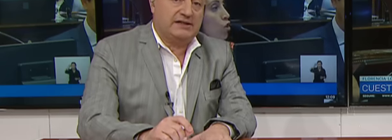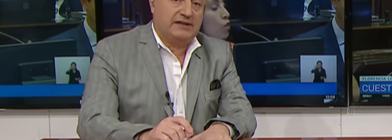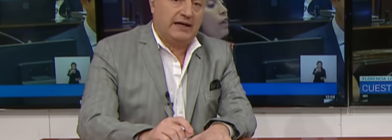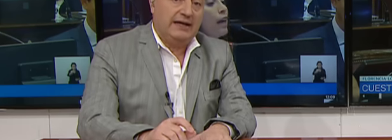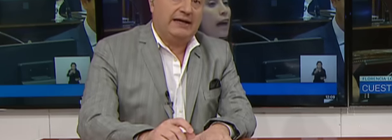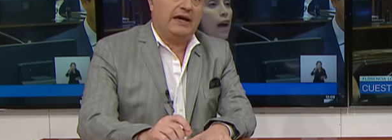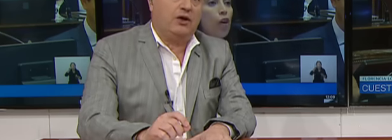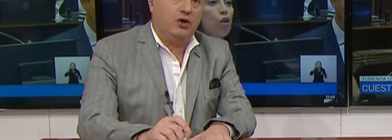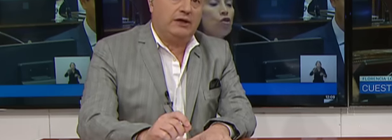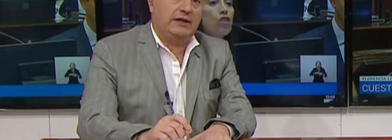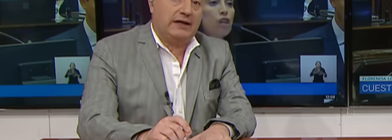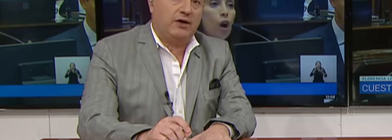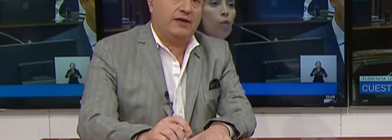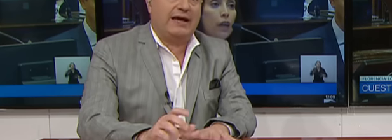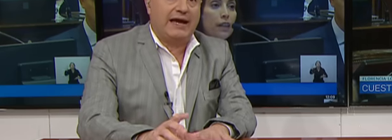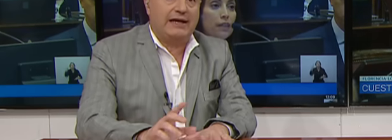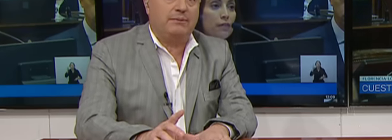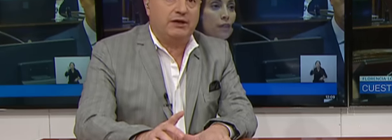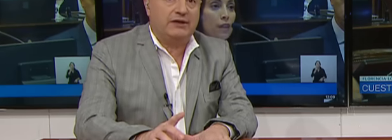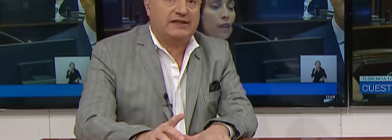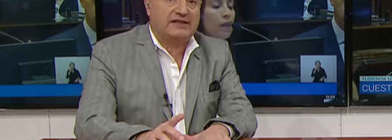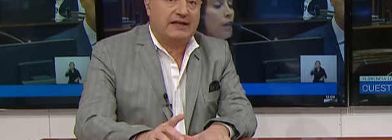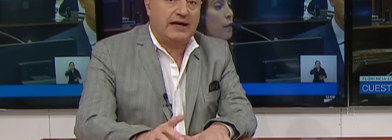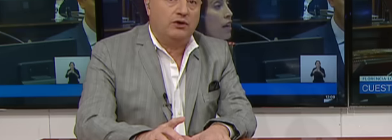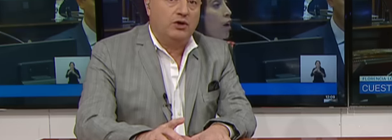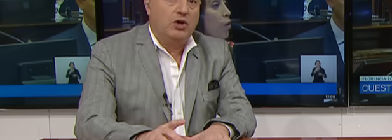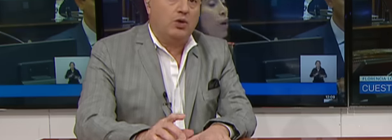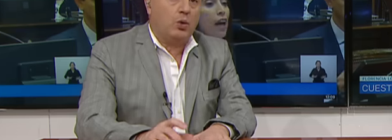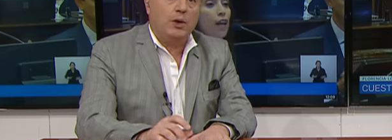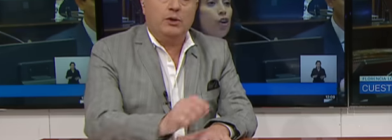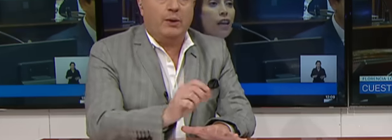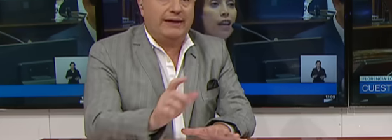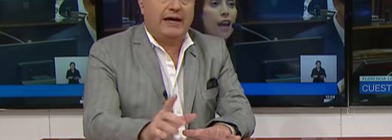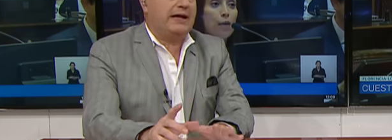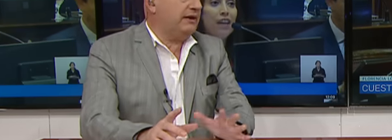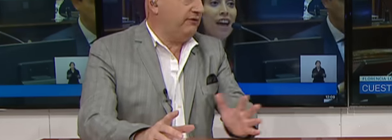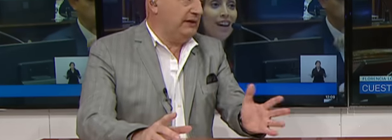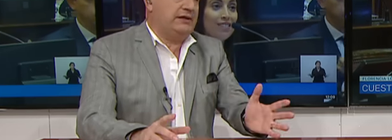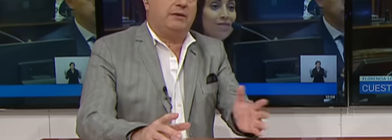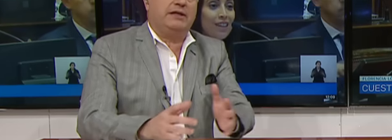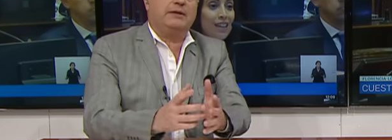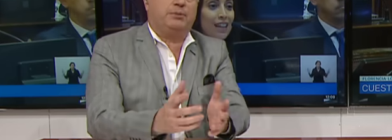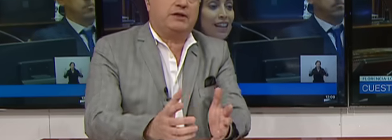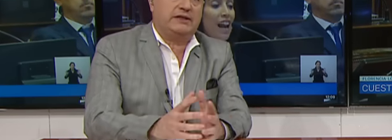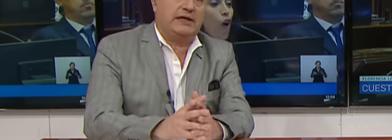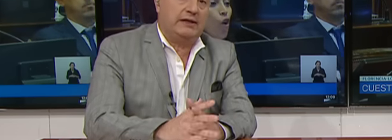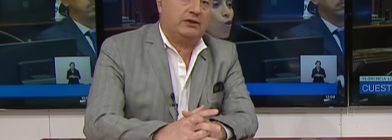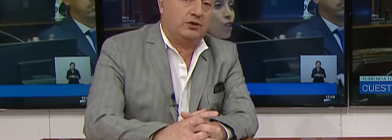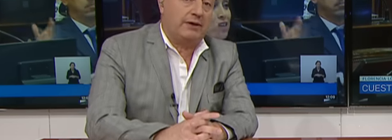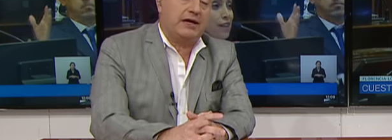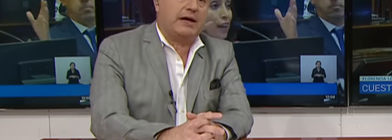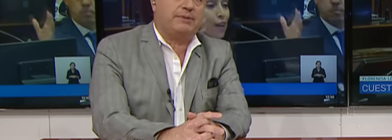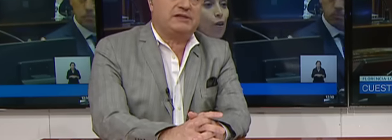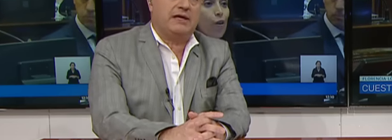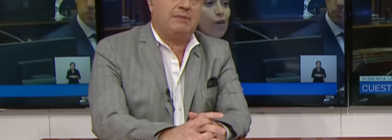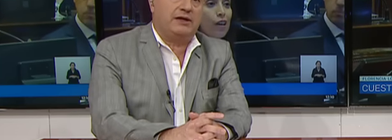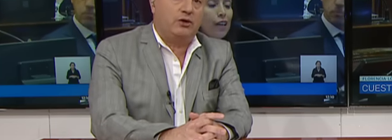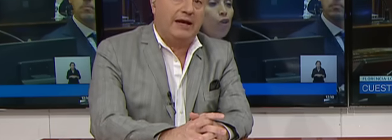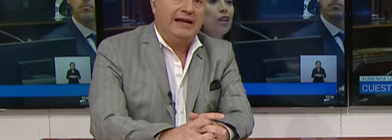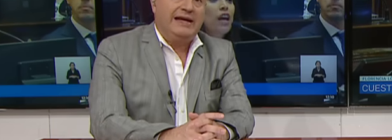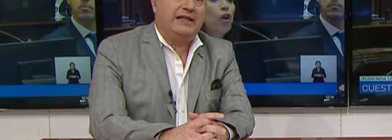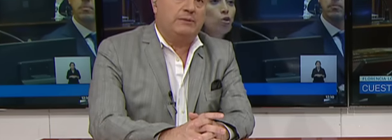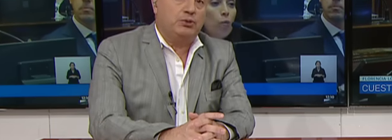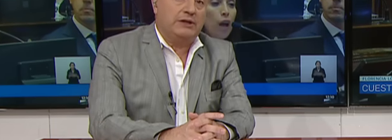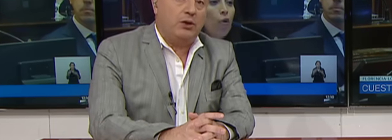presidencial que corre el riesgo de caer al menos en el senado lo cual no lo haría caer definitivamente porque tiene todavía capacidad de